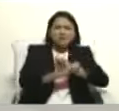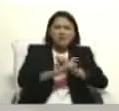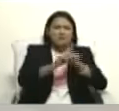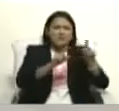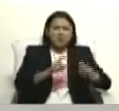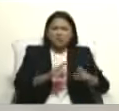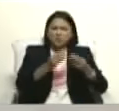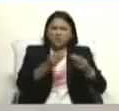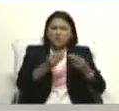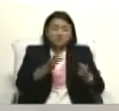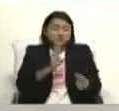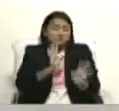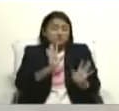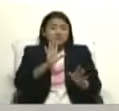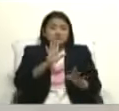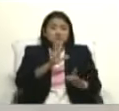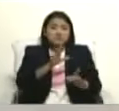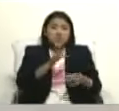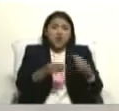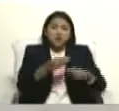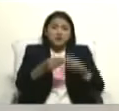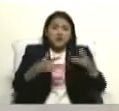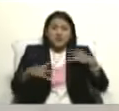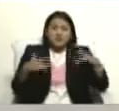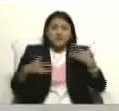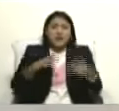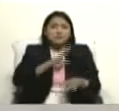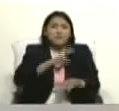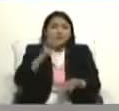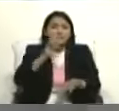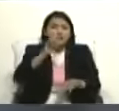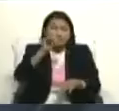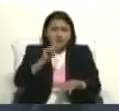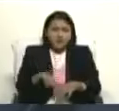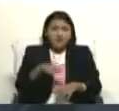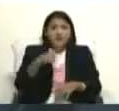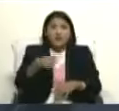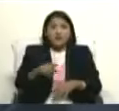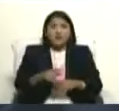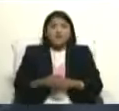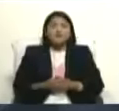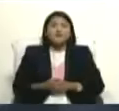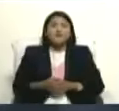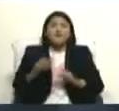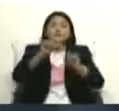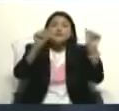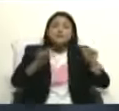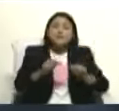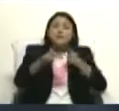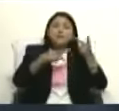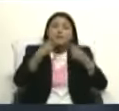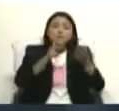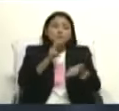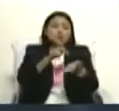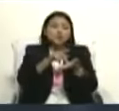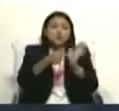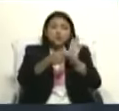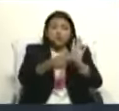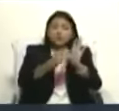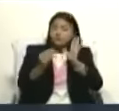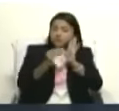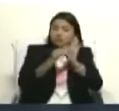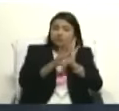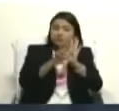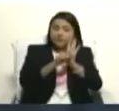acto soberano organizado en el marco de su sistema político participativo y con base en su